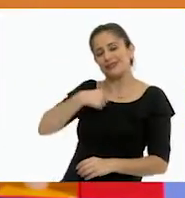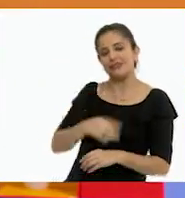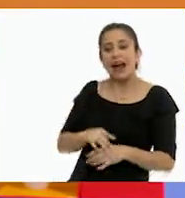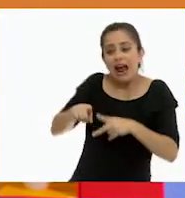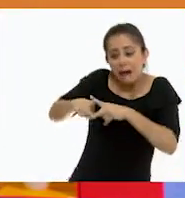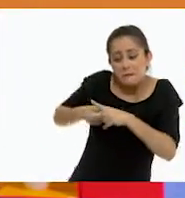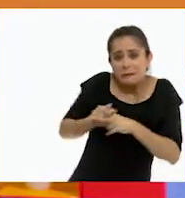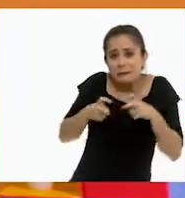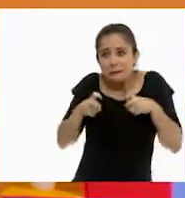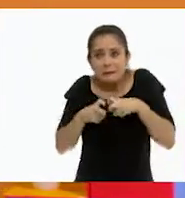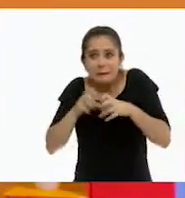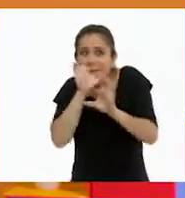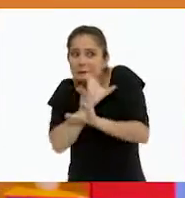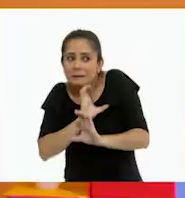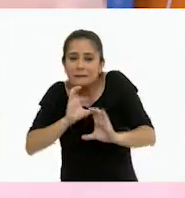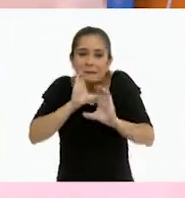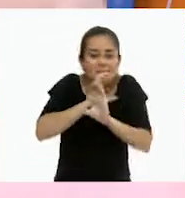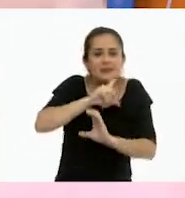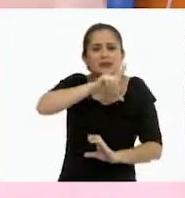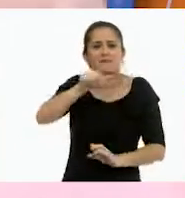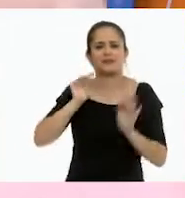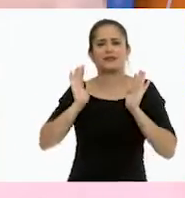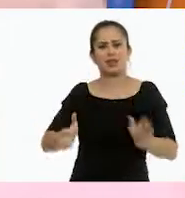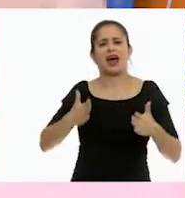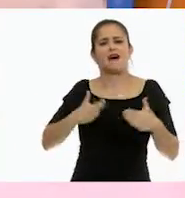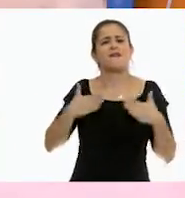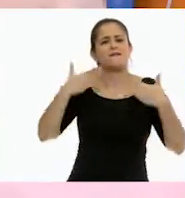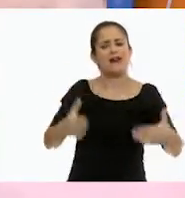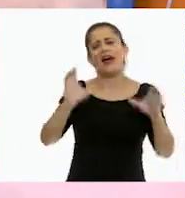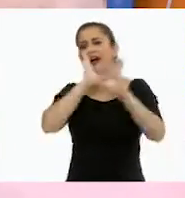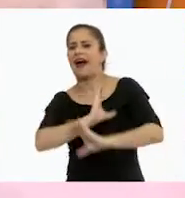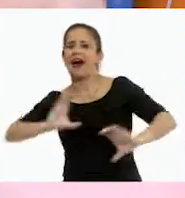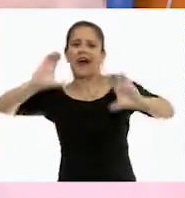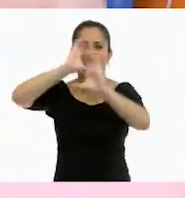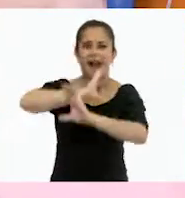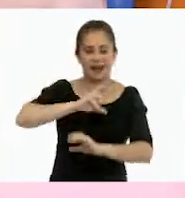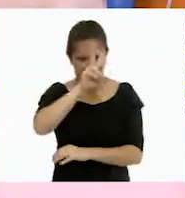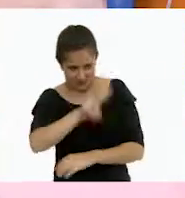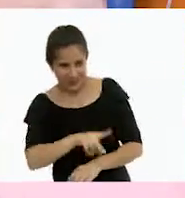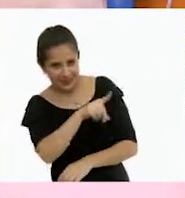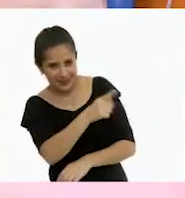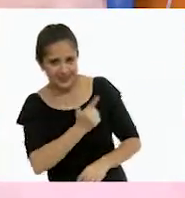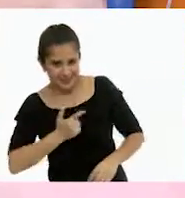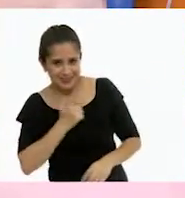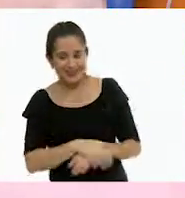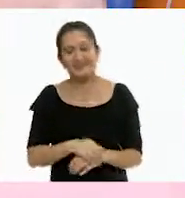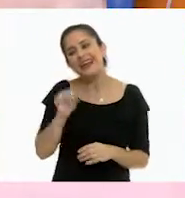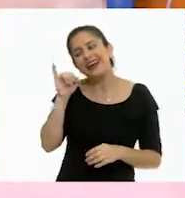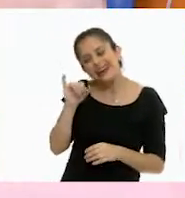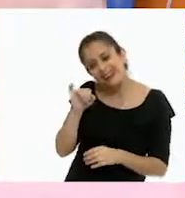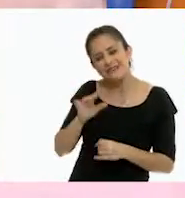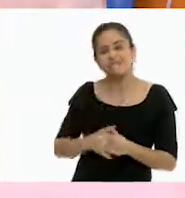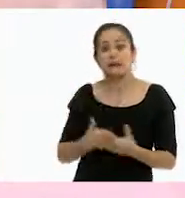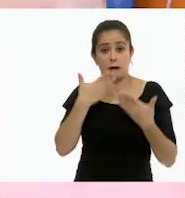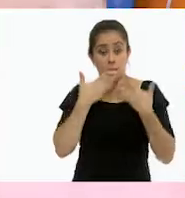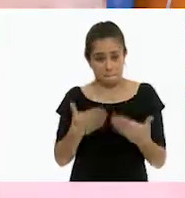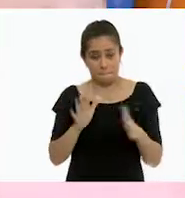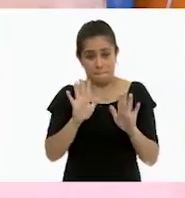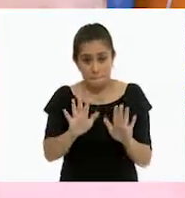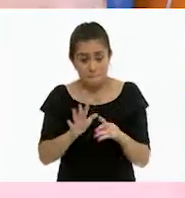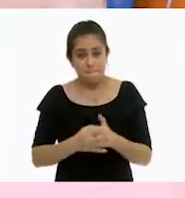al principio, pero ya después como que agarraste confianza y estás cantando muy bien. Pero vamos a hacer una